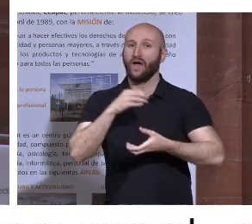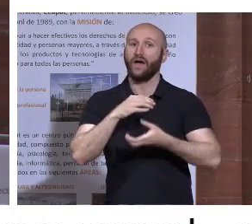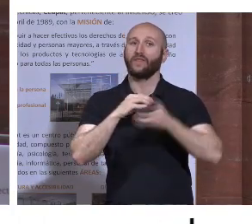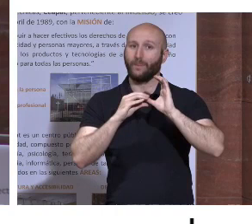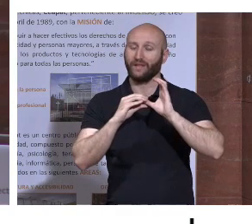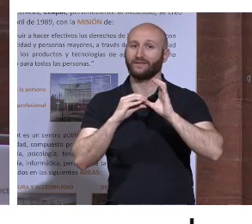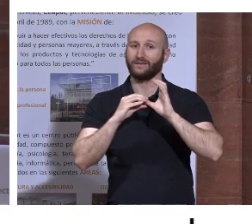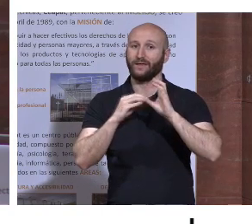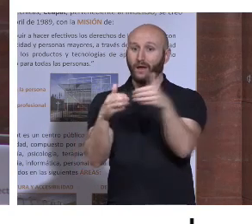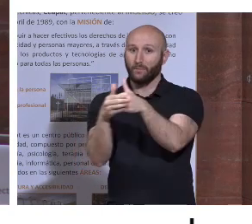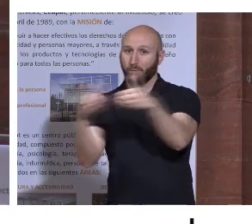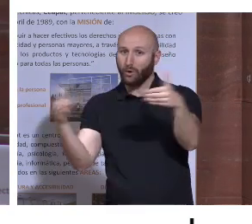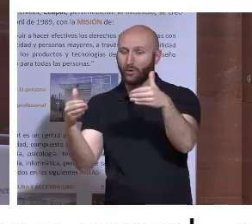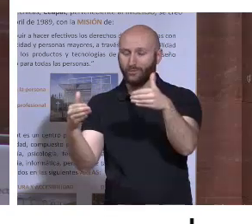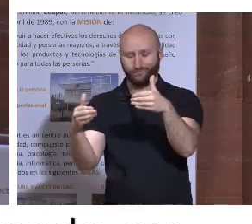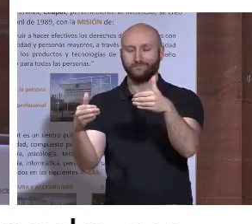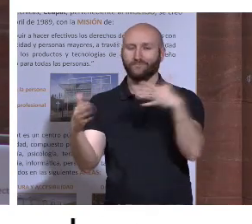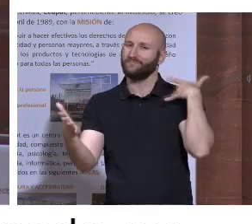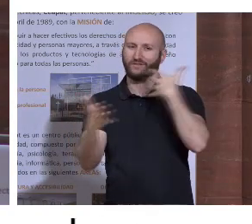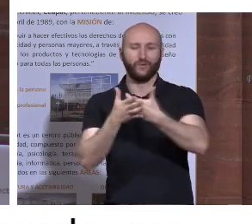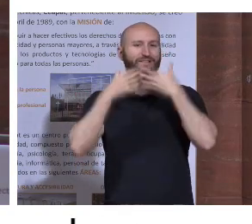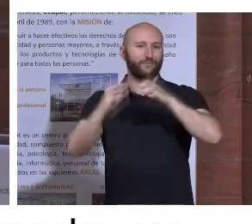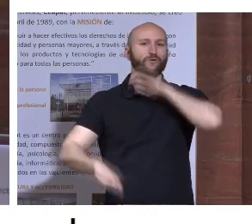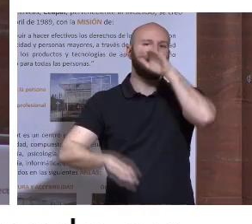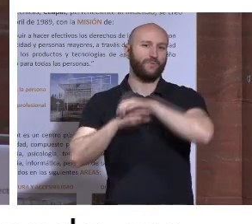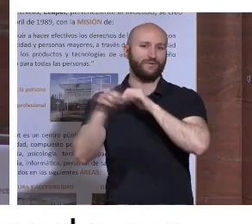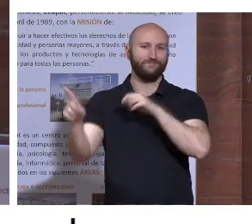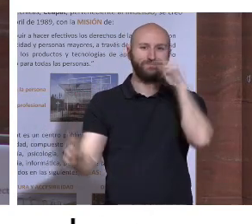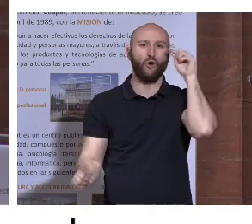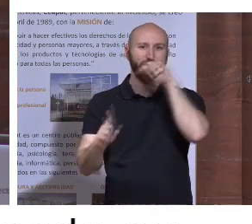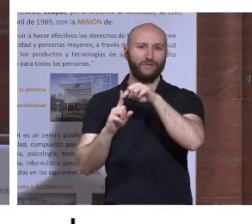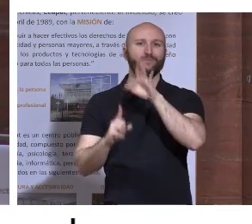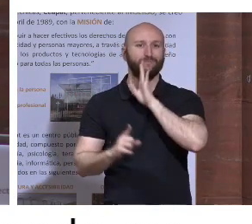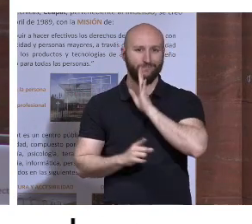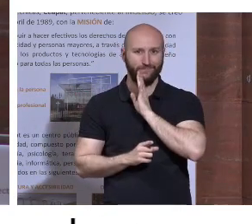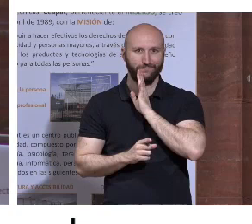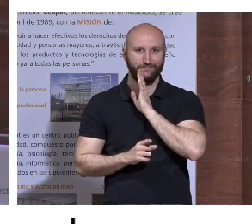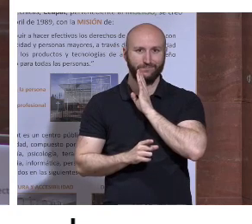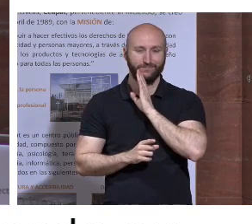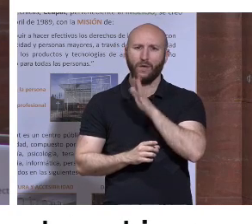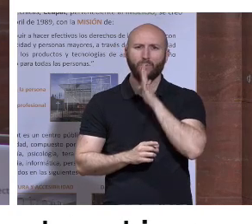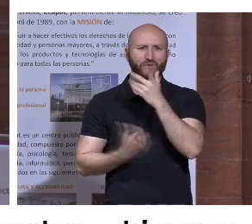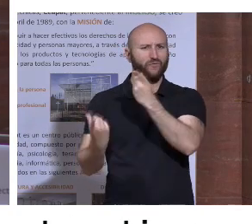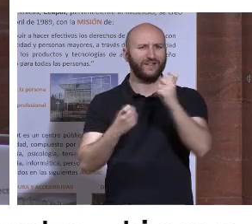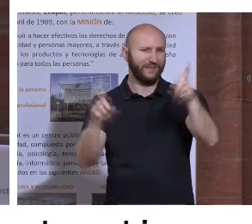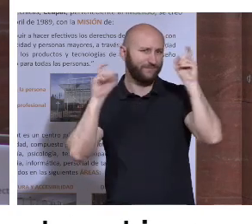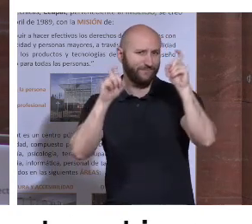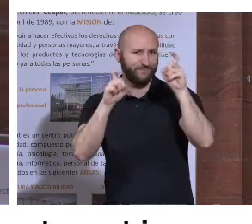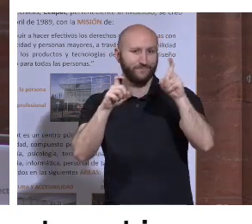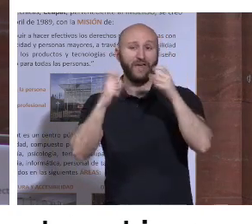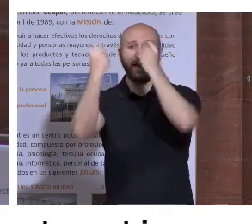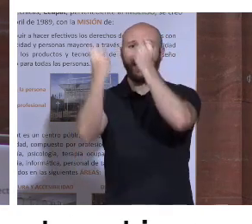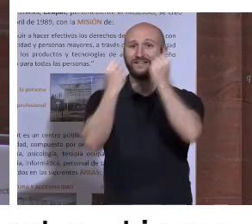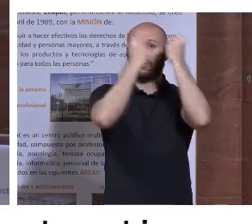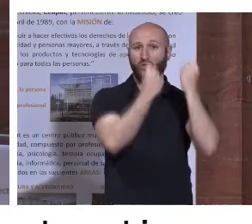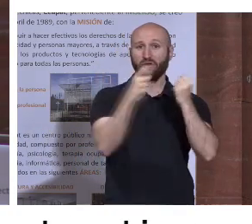desde su origen ha hecho esto. Y por lo tanto tiene mucho que enseñar a instituciones que